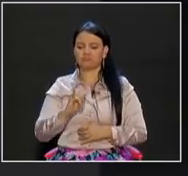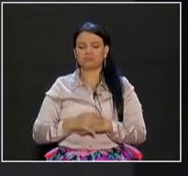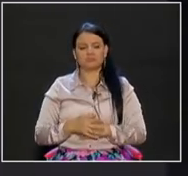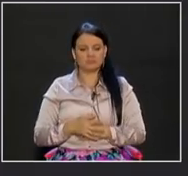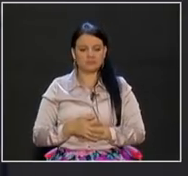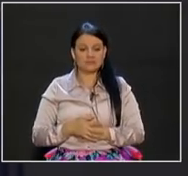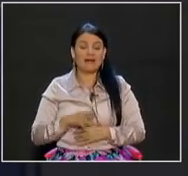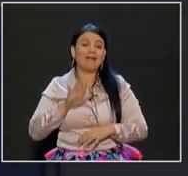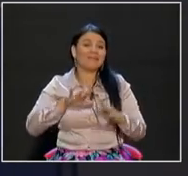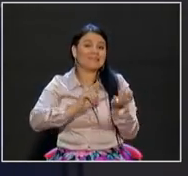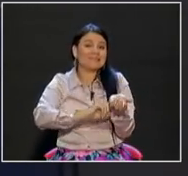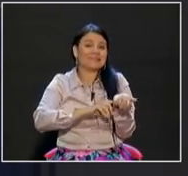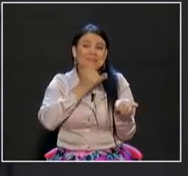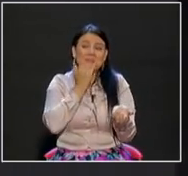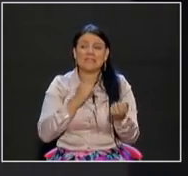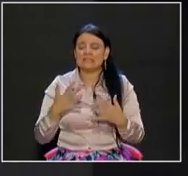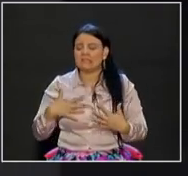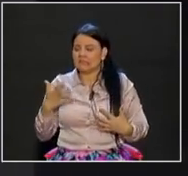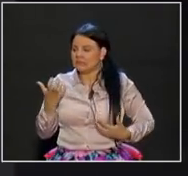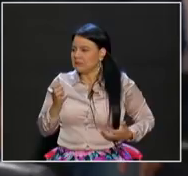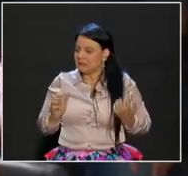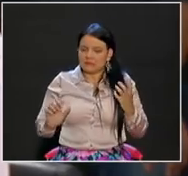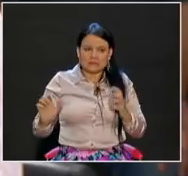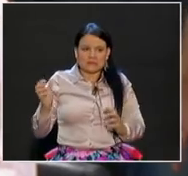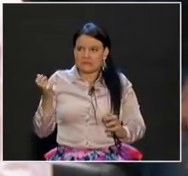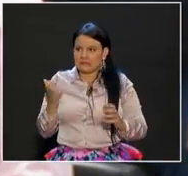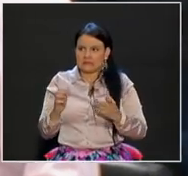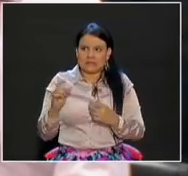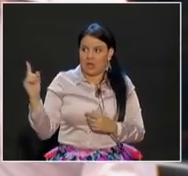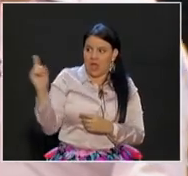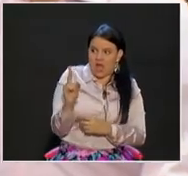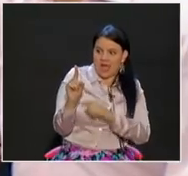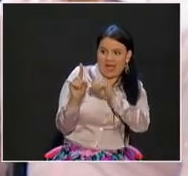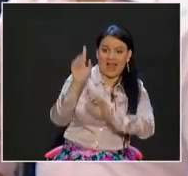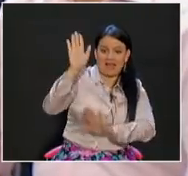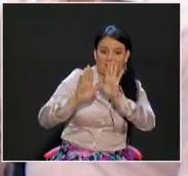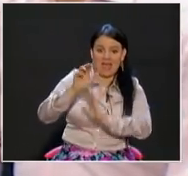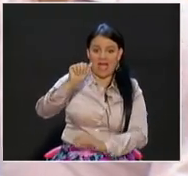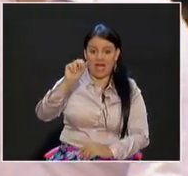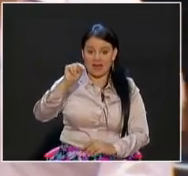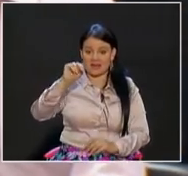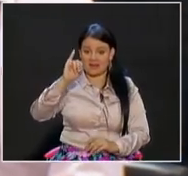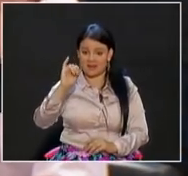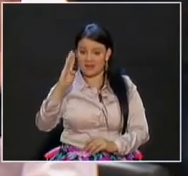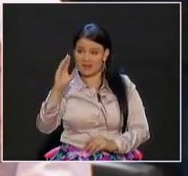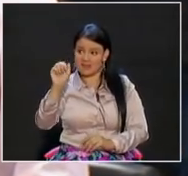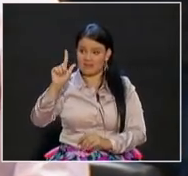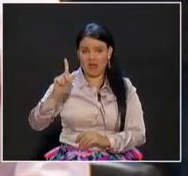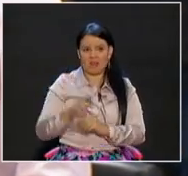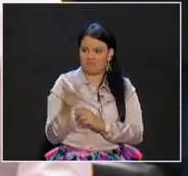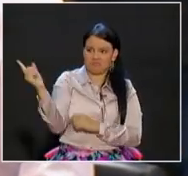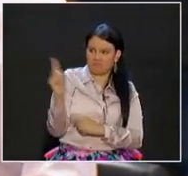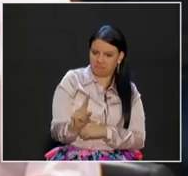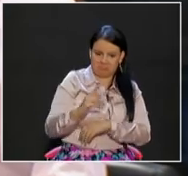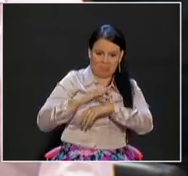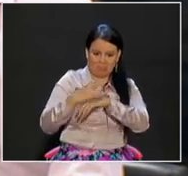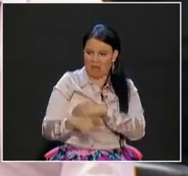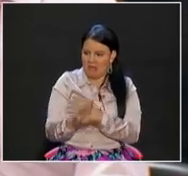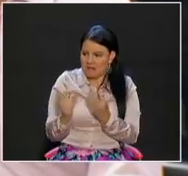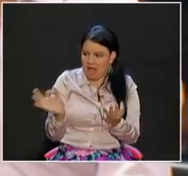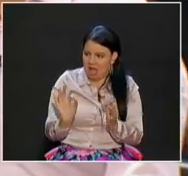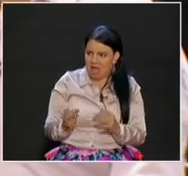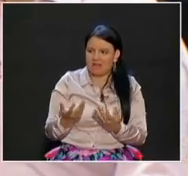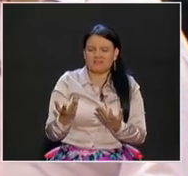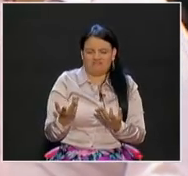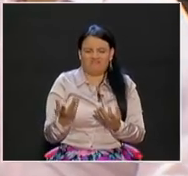mí es la impaciencia mi impaciencia a la gente como aníbal que hoy falta acá atacando un canal que nos ha dado garantías a todos para expresar lo que